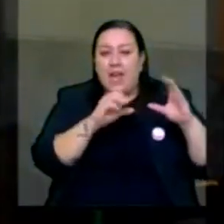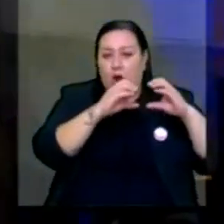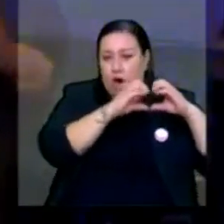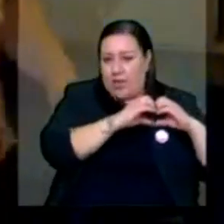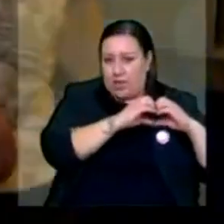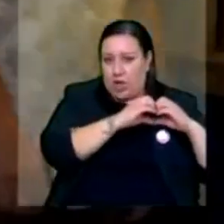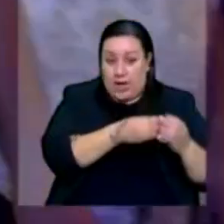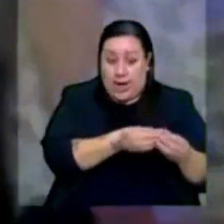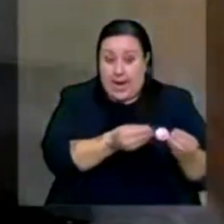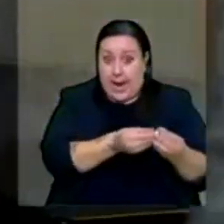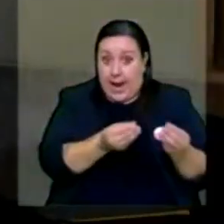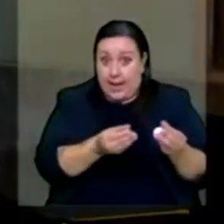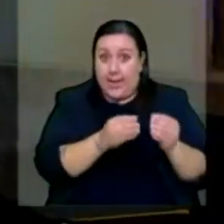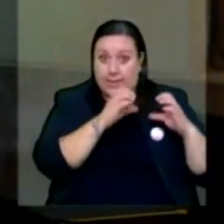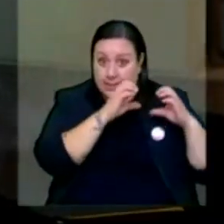claro que es el